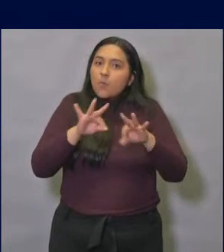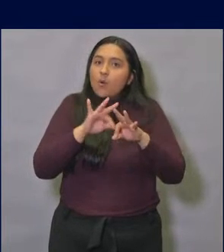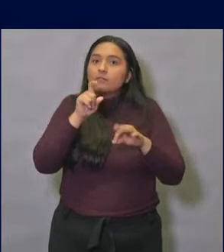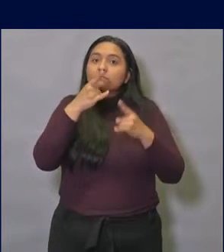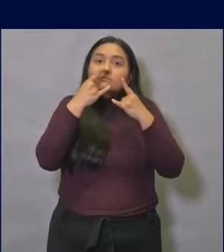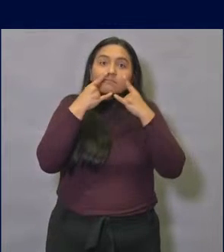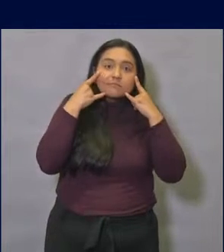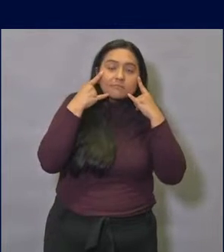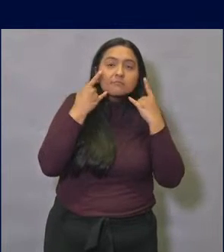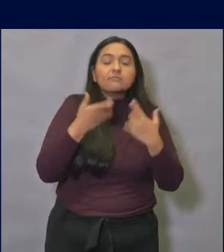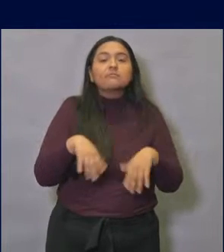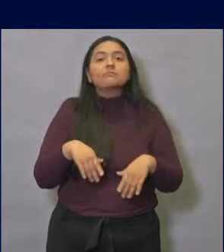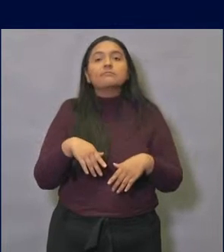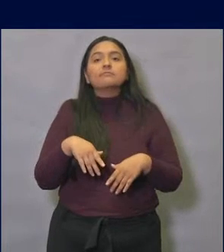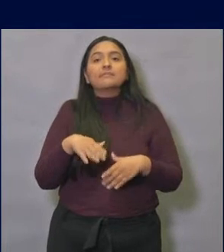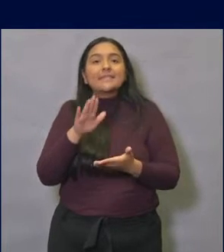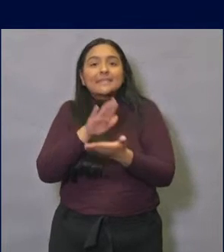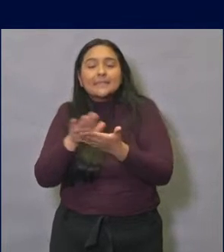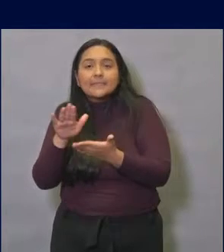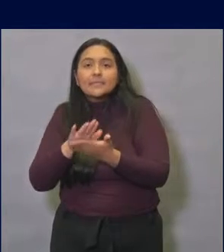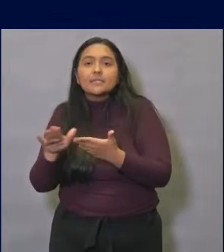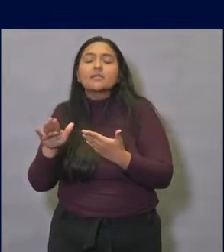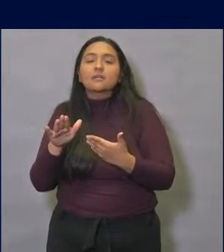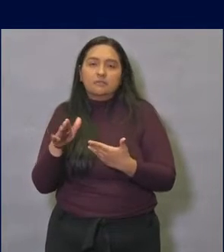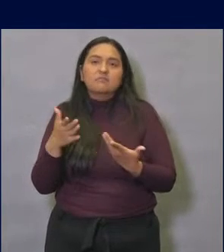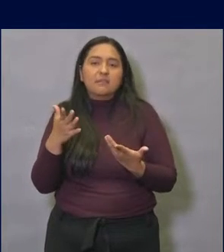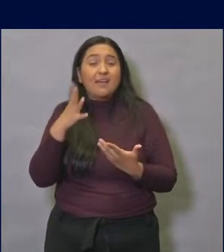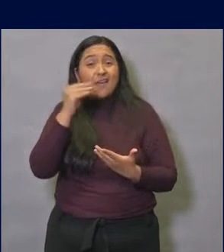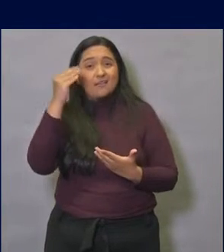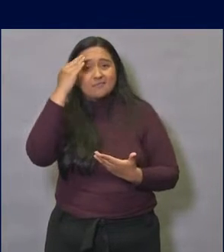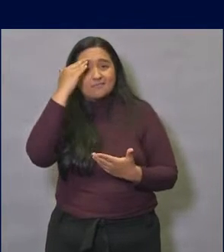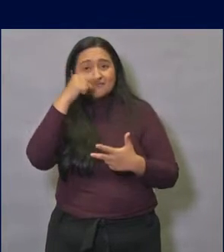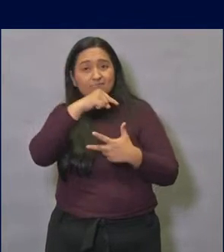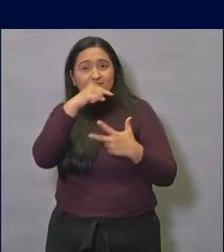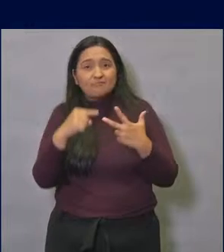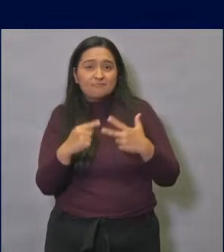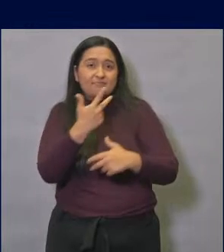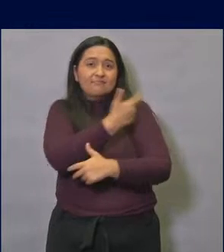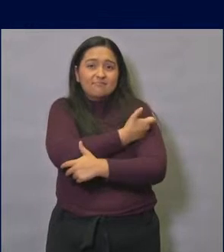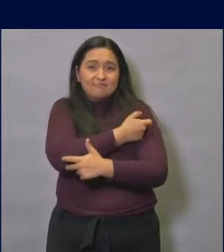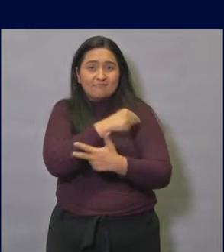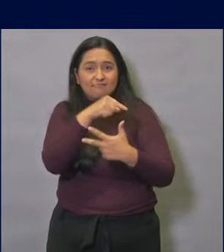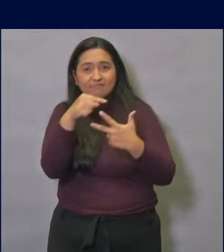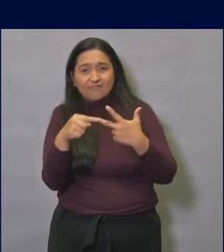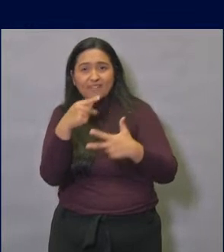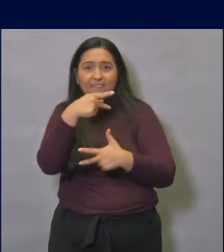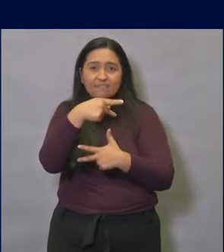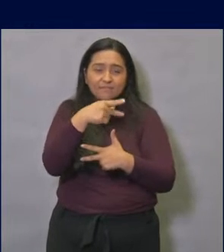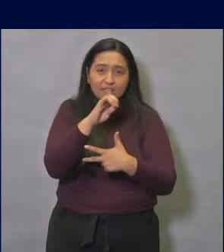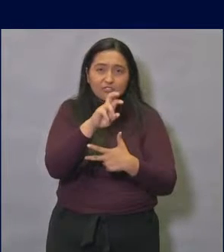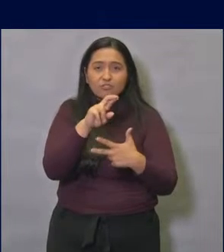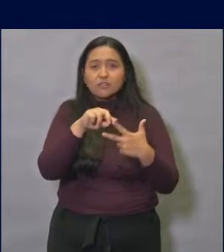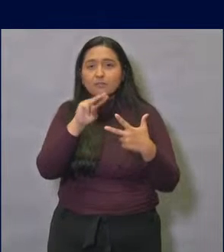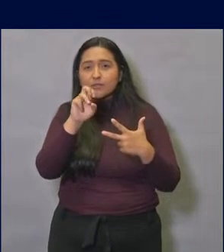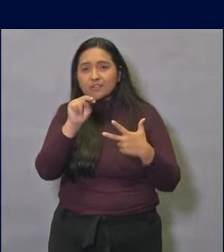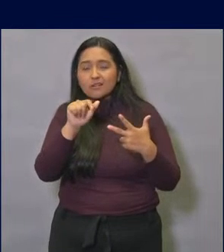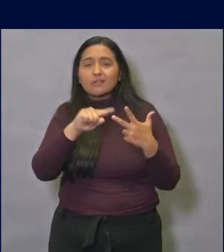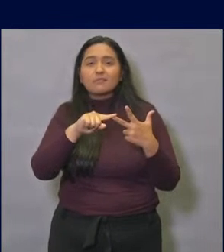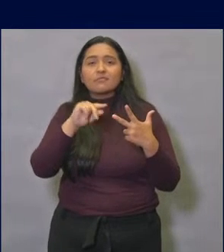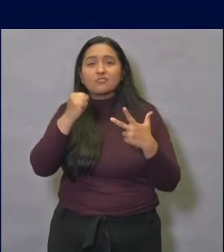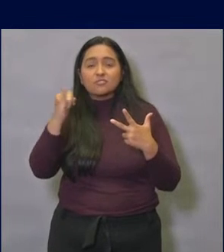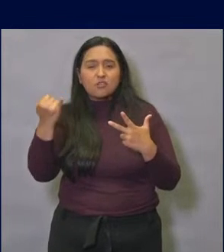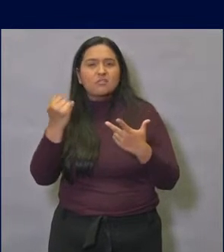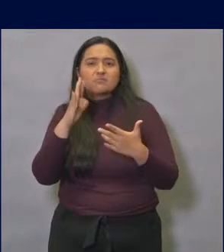alimentos, sabemos que las 3 vacunas que estamos usando son muy seguras. Sabemos esto por los registros